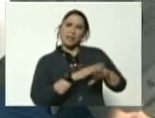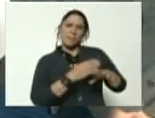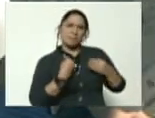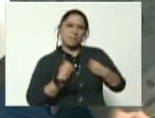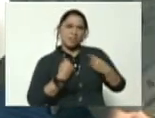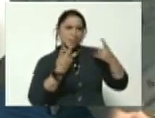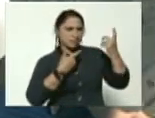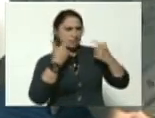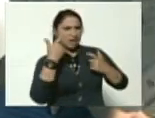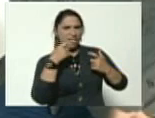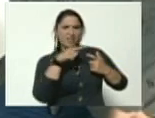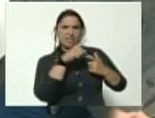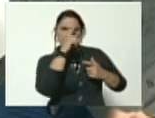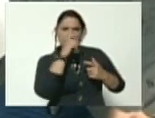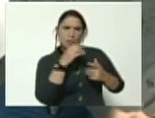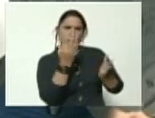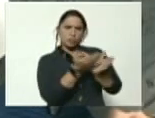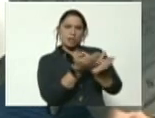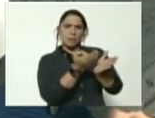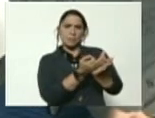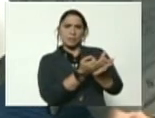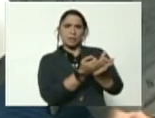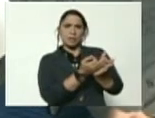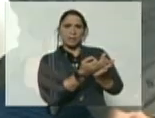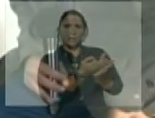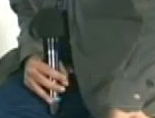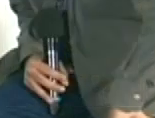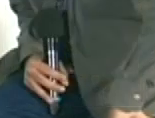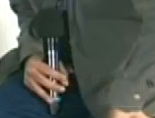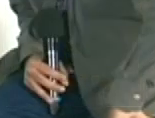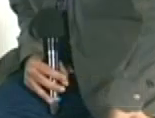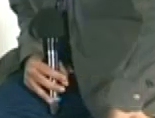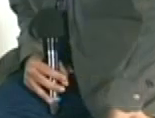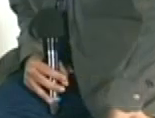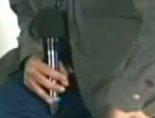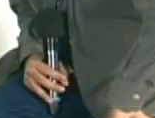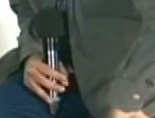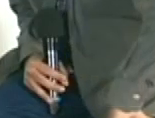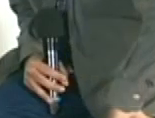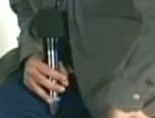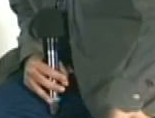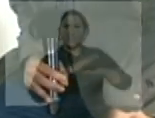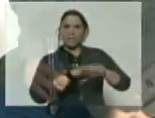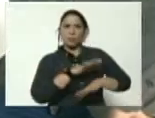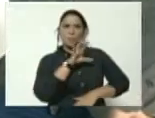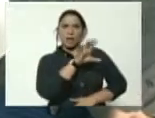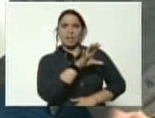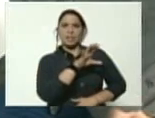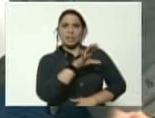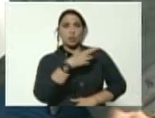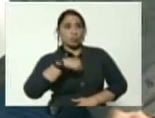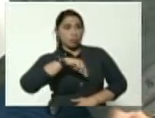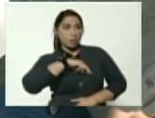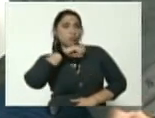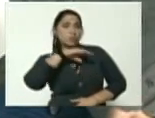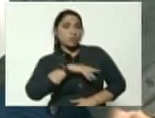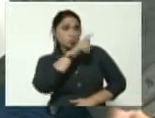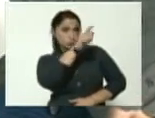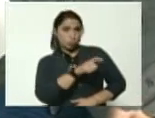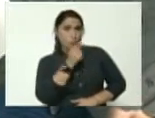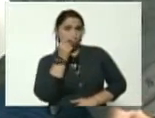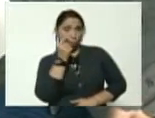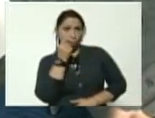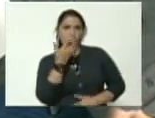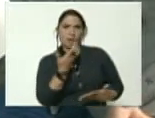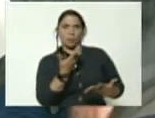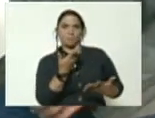comandante Chávez en esa época, como siempre, saber qué estaba pasando en el mundo y qué estaba pasando en el país. Para eso nuestro historiador Alejandro López pues nos va a